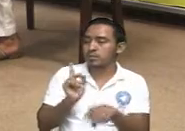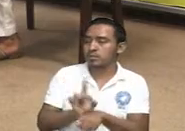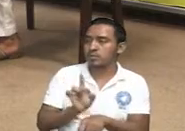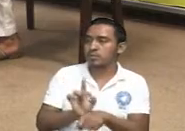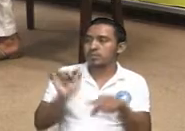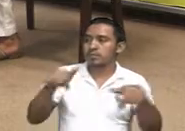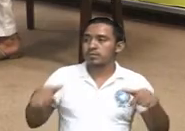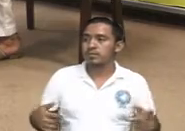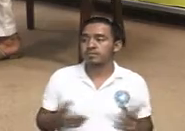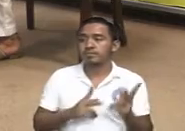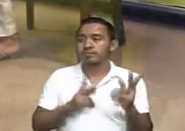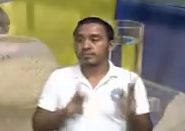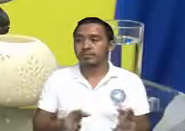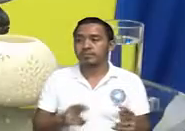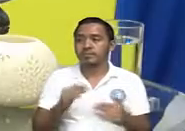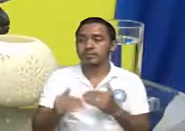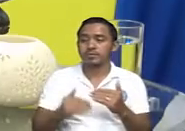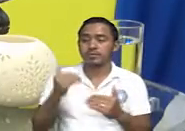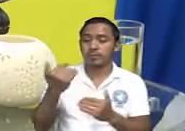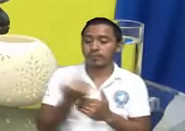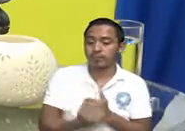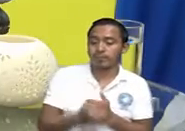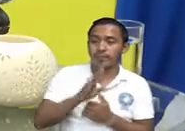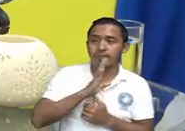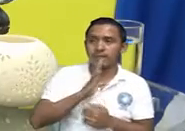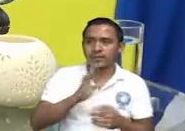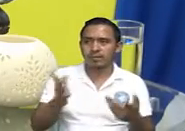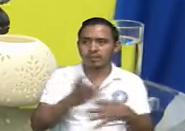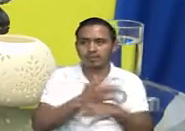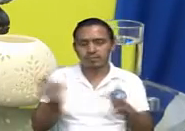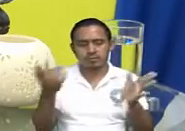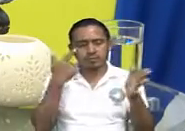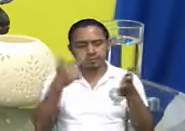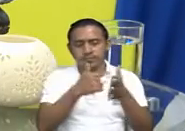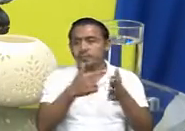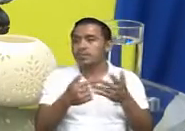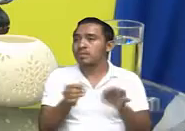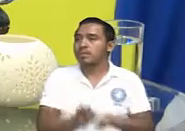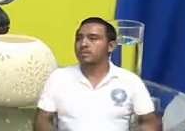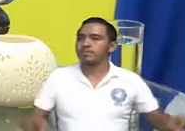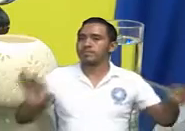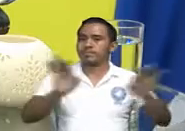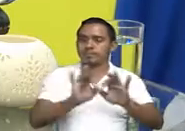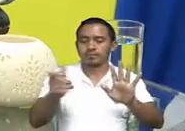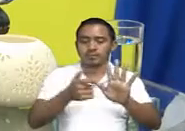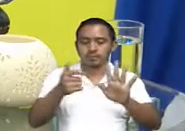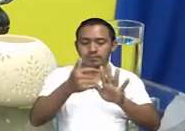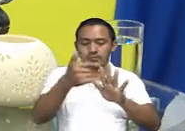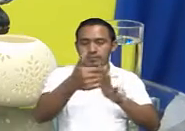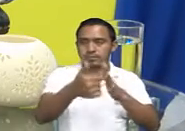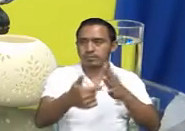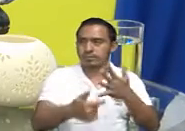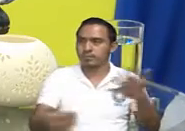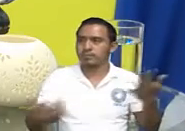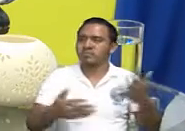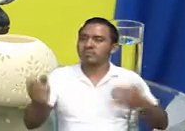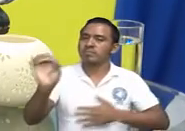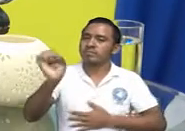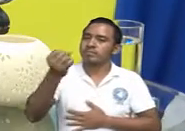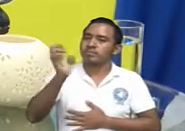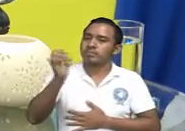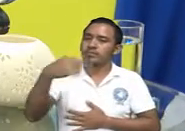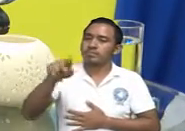una pausa. Cuando regresemos, vamos a hablar de esas señales. Yo creo que es importante destacar las señales